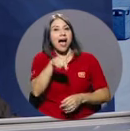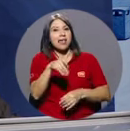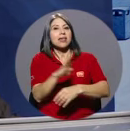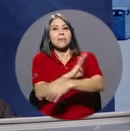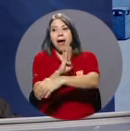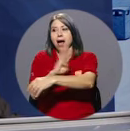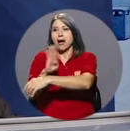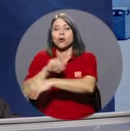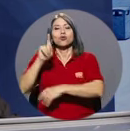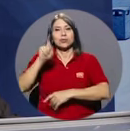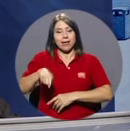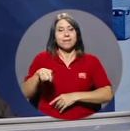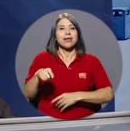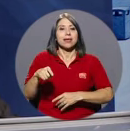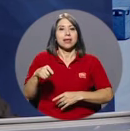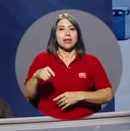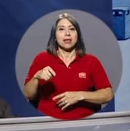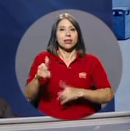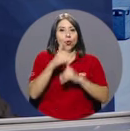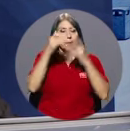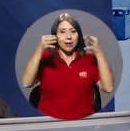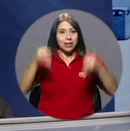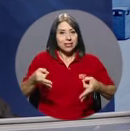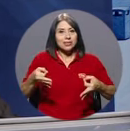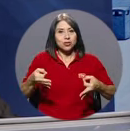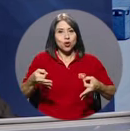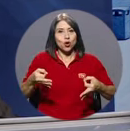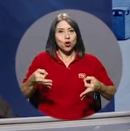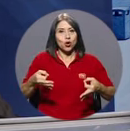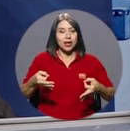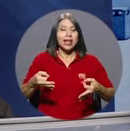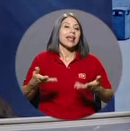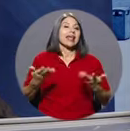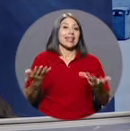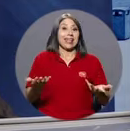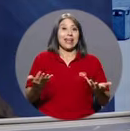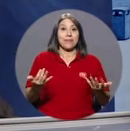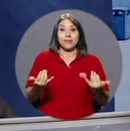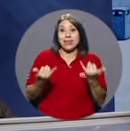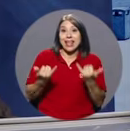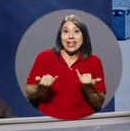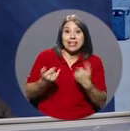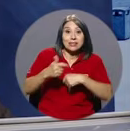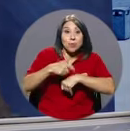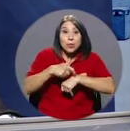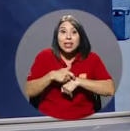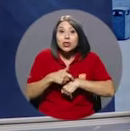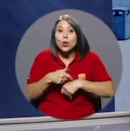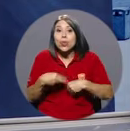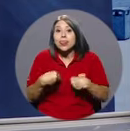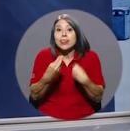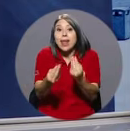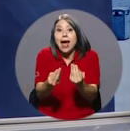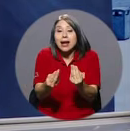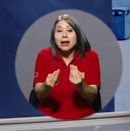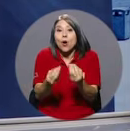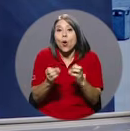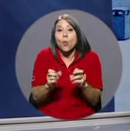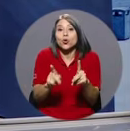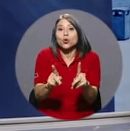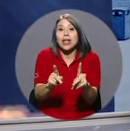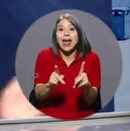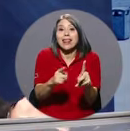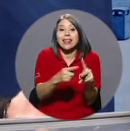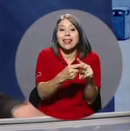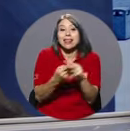bancos deberían tomar una decisión de que el sobrecargar en este nivel de endeudamiento de las familias hace que la economía